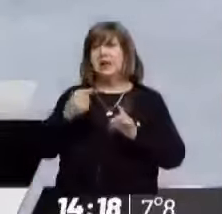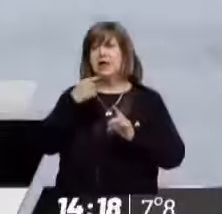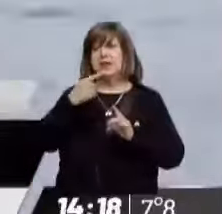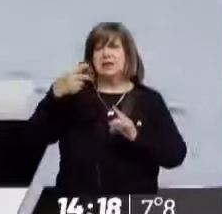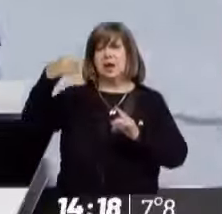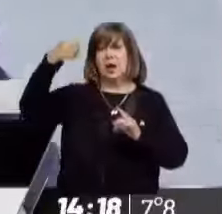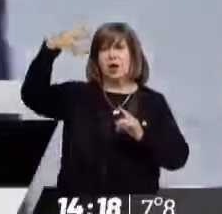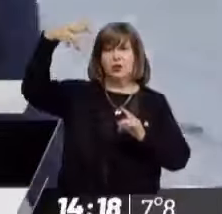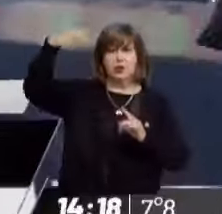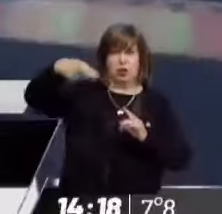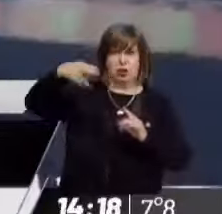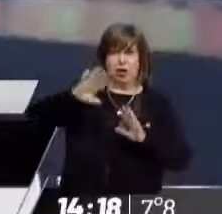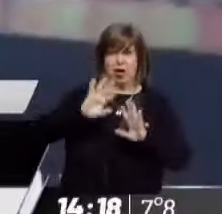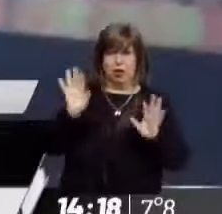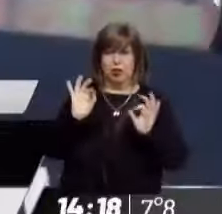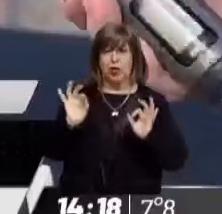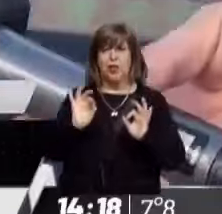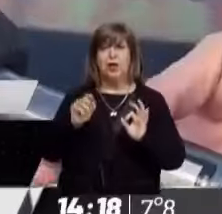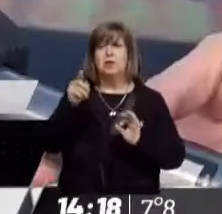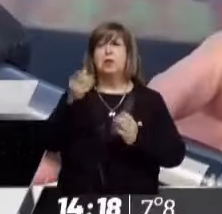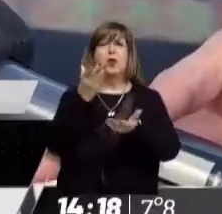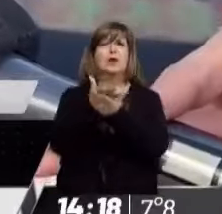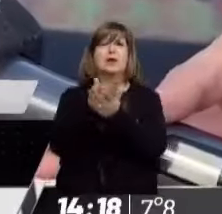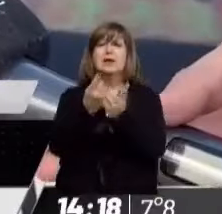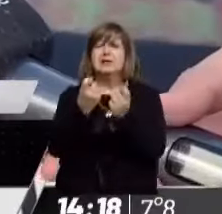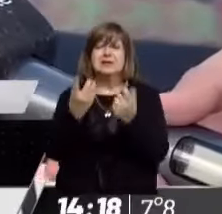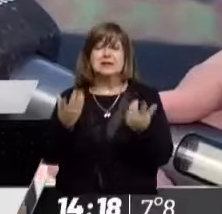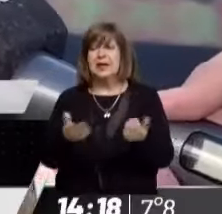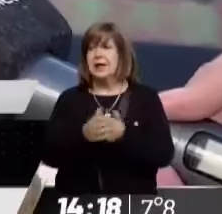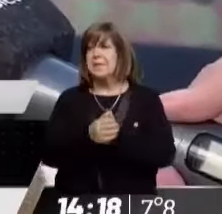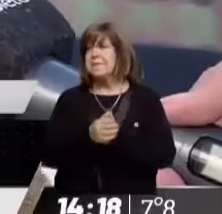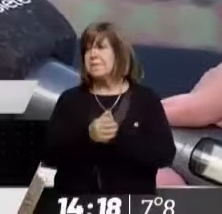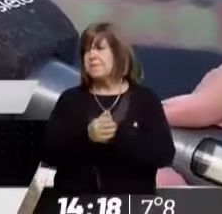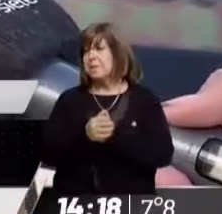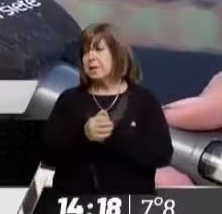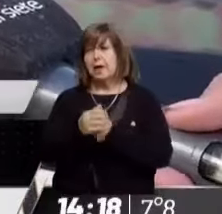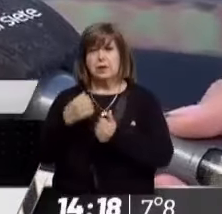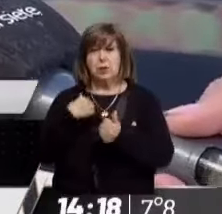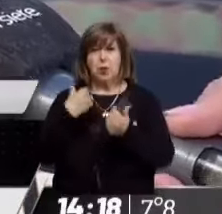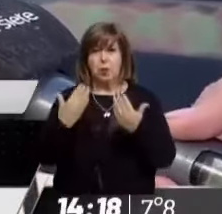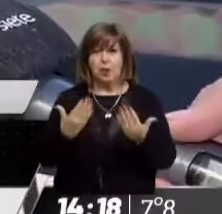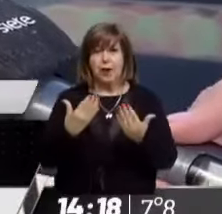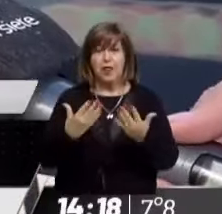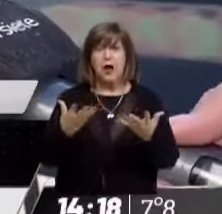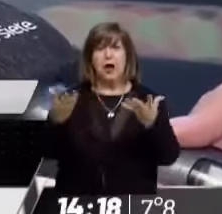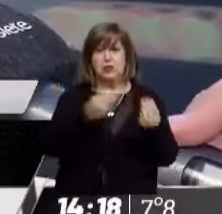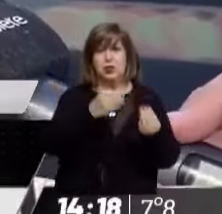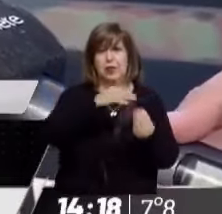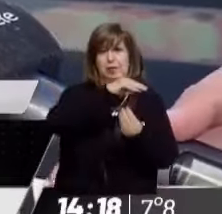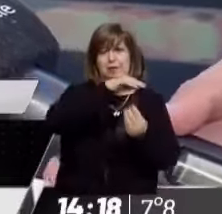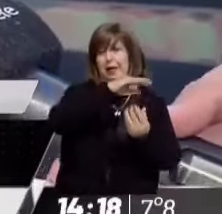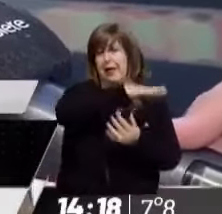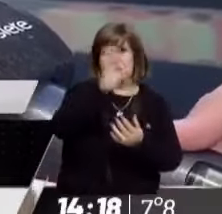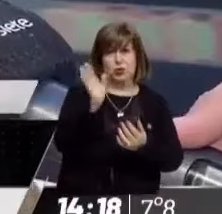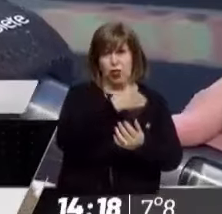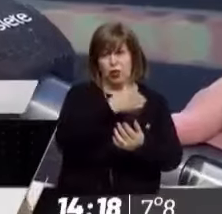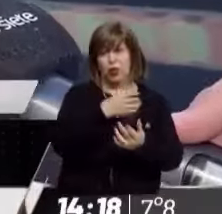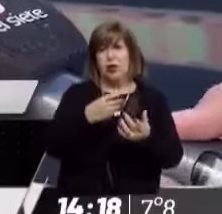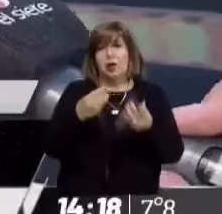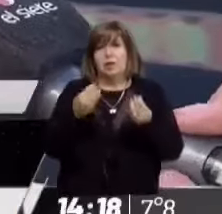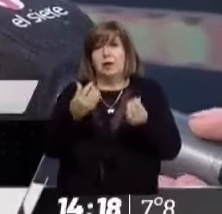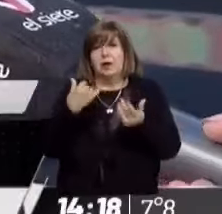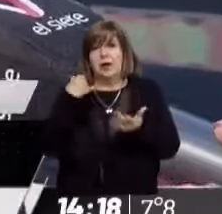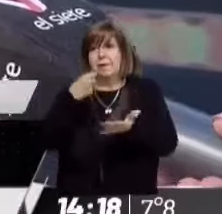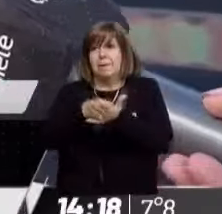la luz y nos quedamos sin luz y en el caso tuyo Qué pides que si posibilidad ayuda para todos para ver si